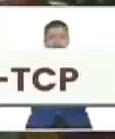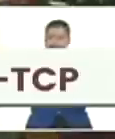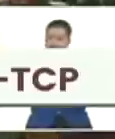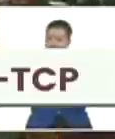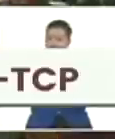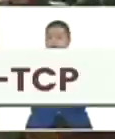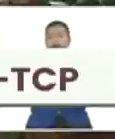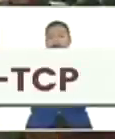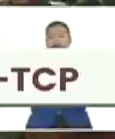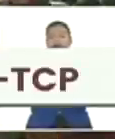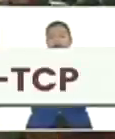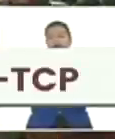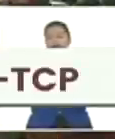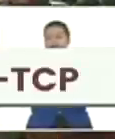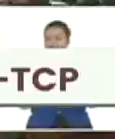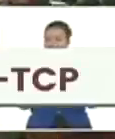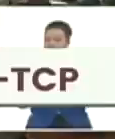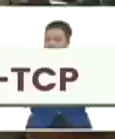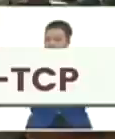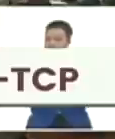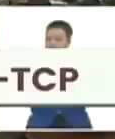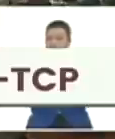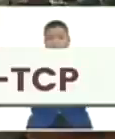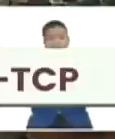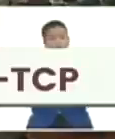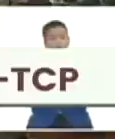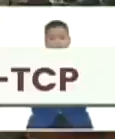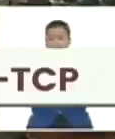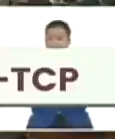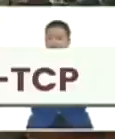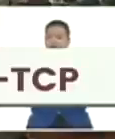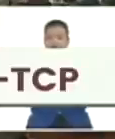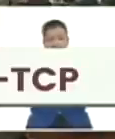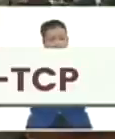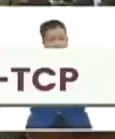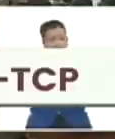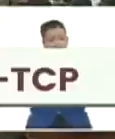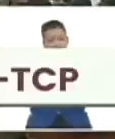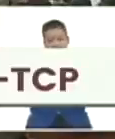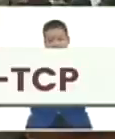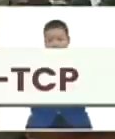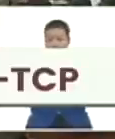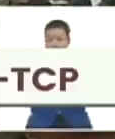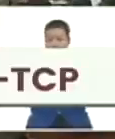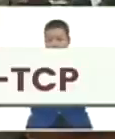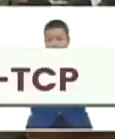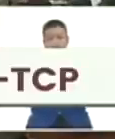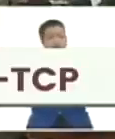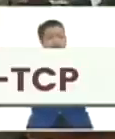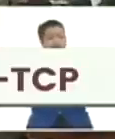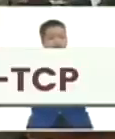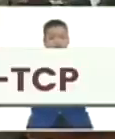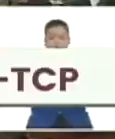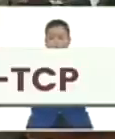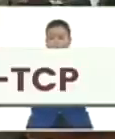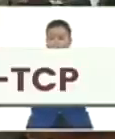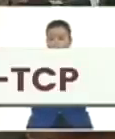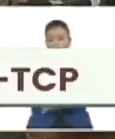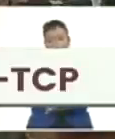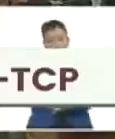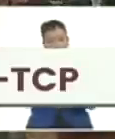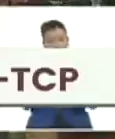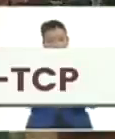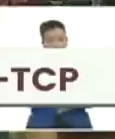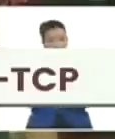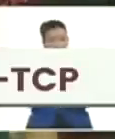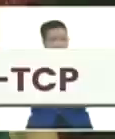unirnos para encarar los grandes desafíos que afronta la humanidad. La pobreza, el hambre, las desigualdades económicas y sociales,